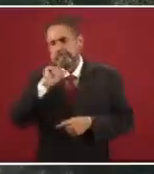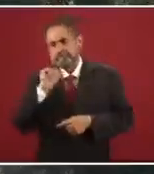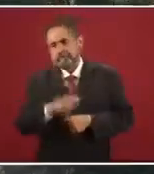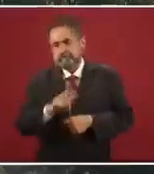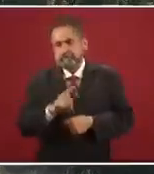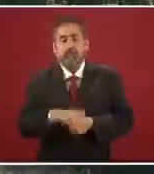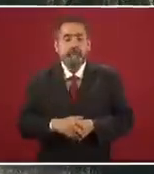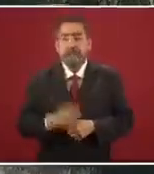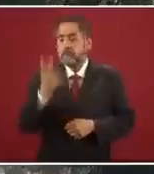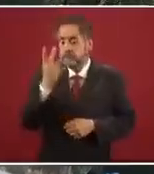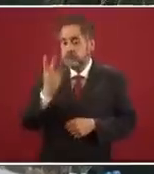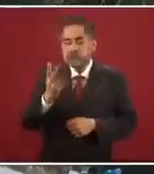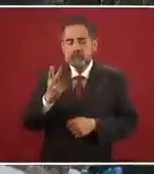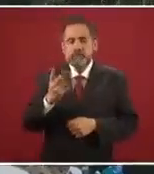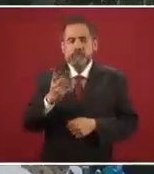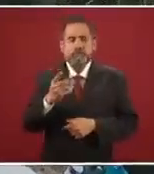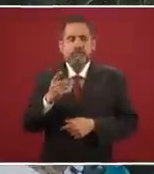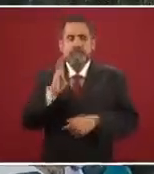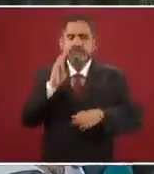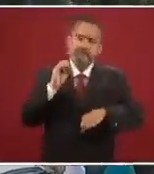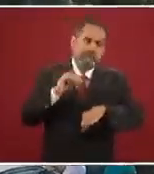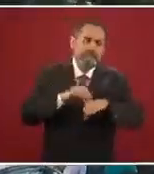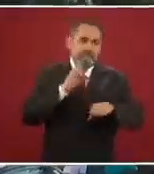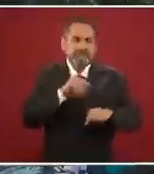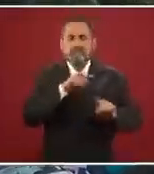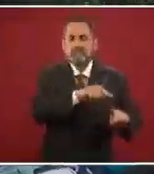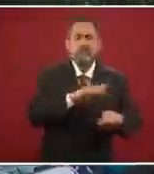4 fueron presentadas con motivo de la caravana.